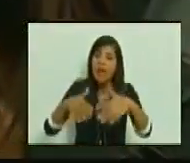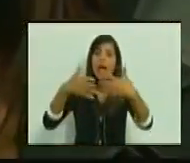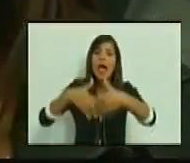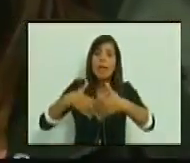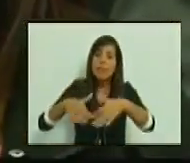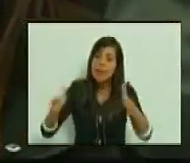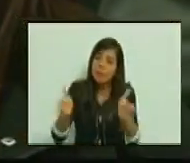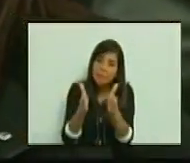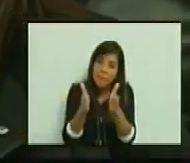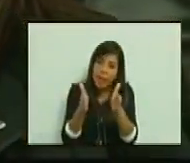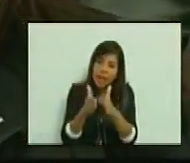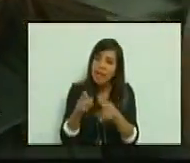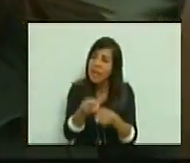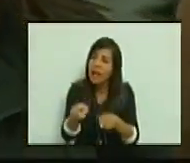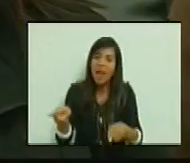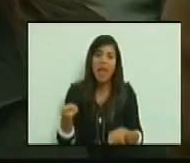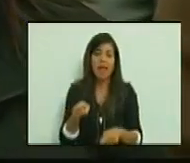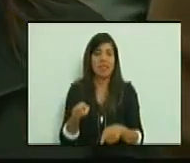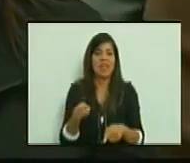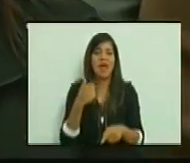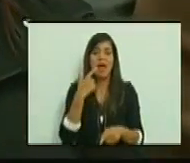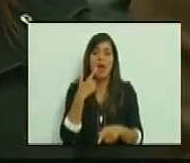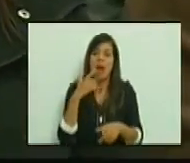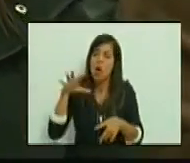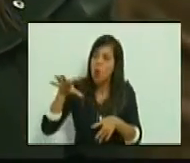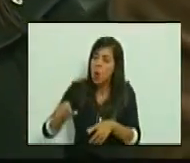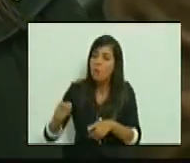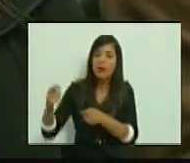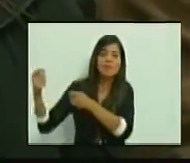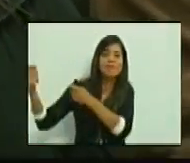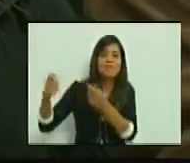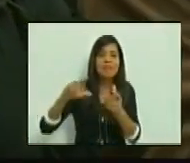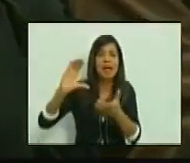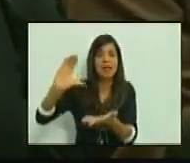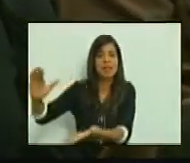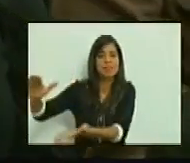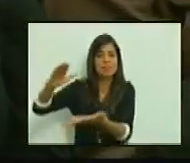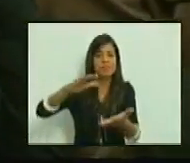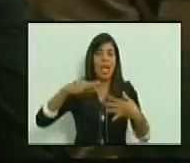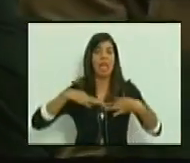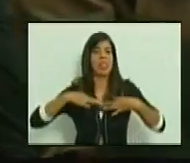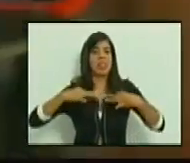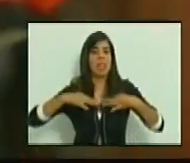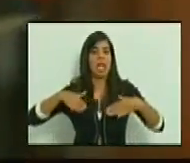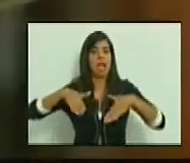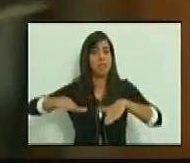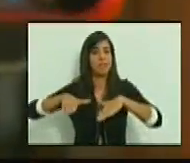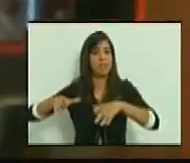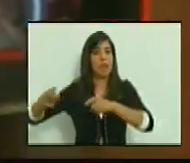pudieran lograr la compra y comercialización al mayor de las telas que necesitaban